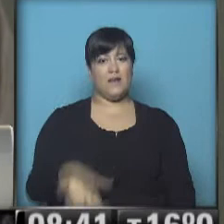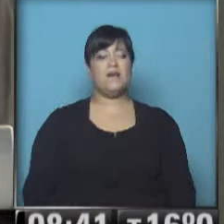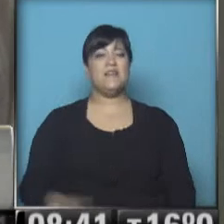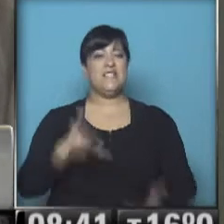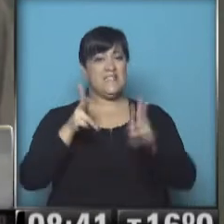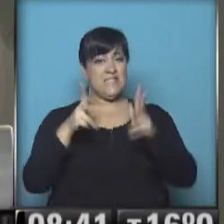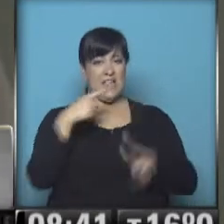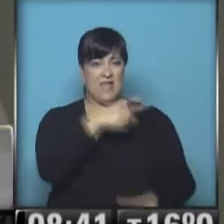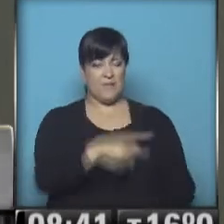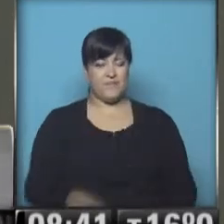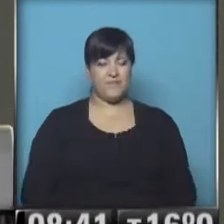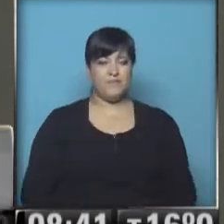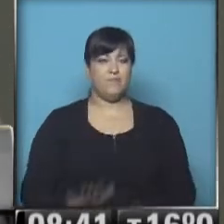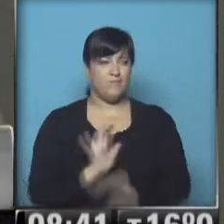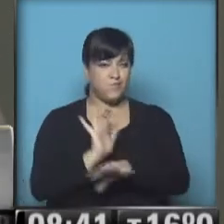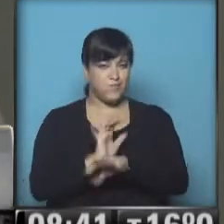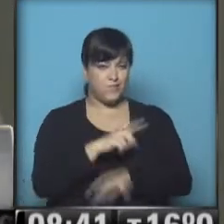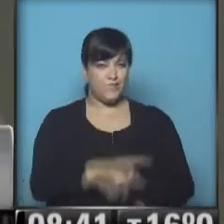Esta es mi seña personal.